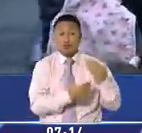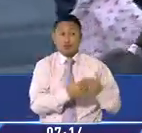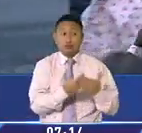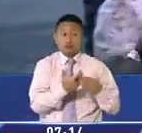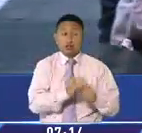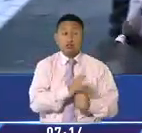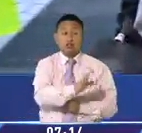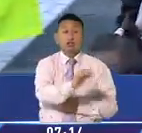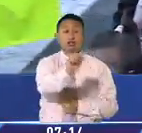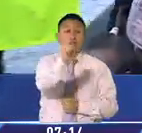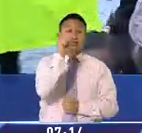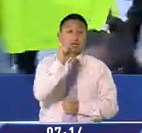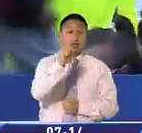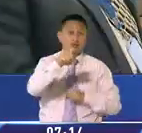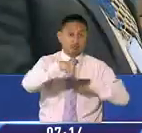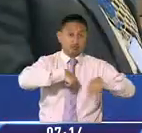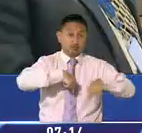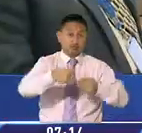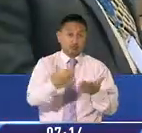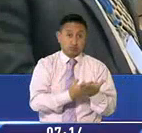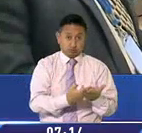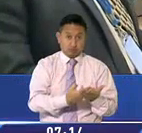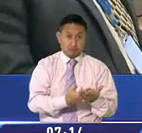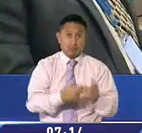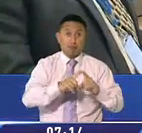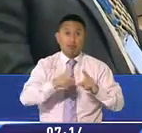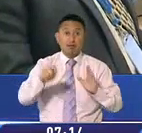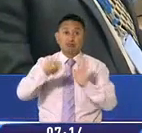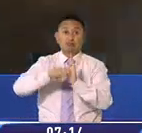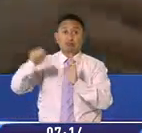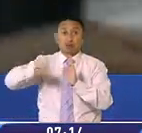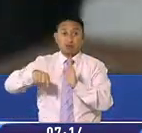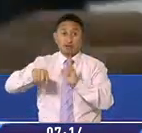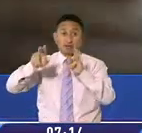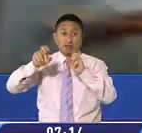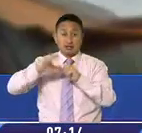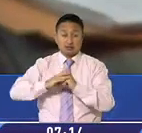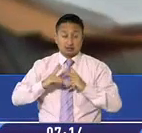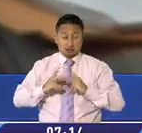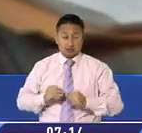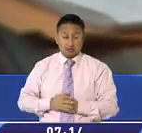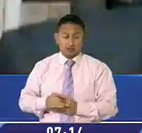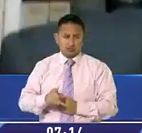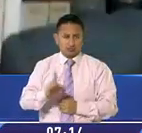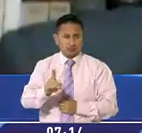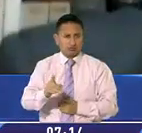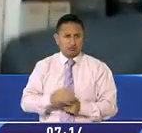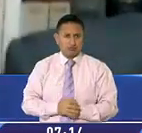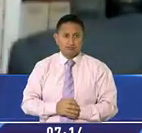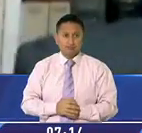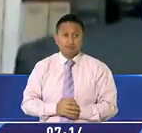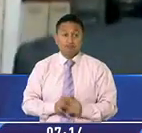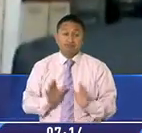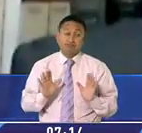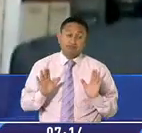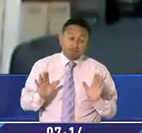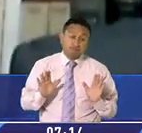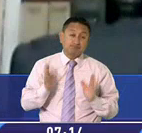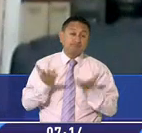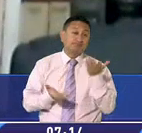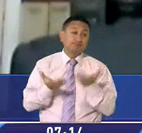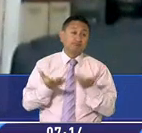otros, pero abogados en materia de salud defienden la normativa. Aparentemente existiría